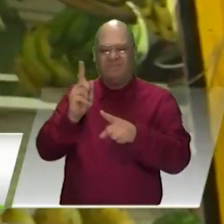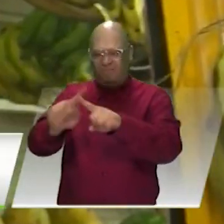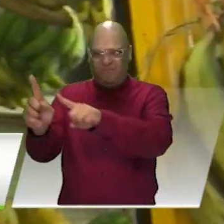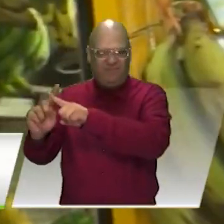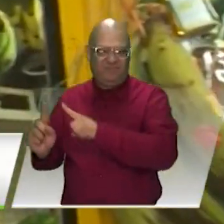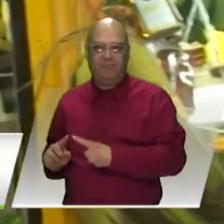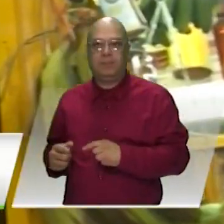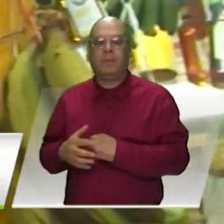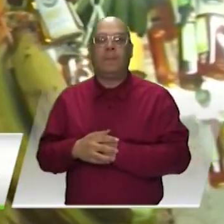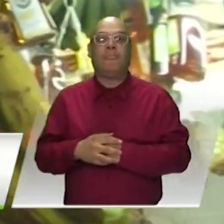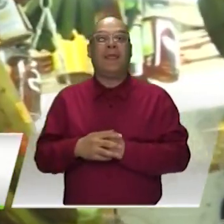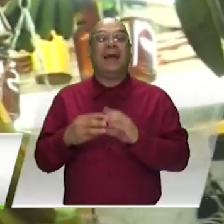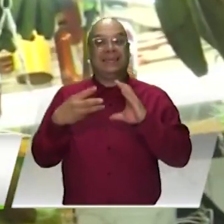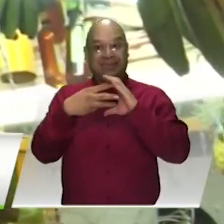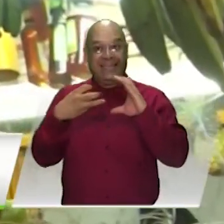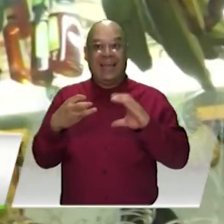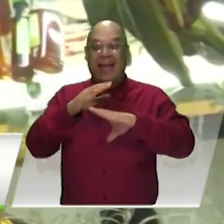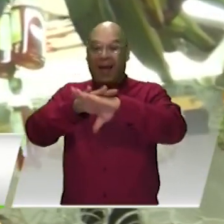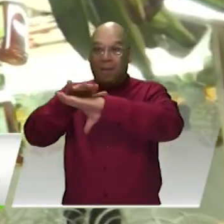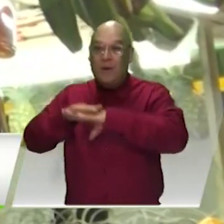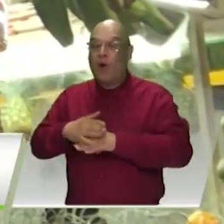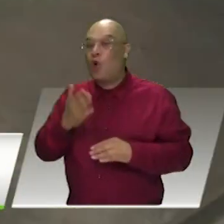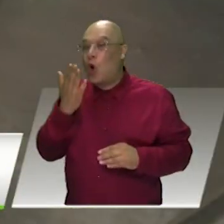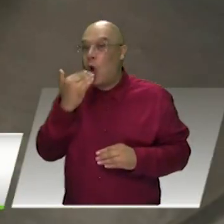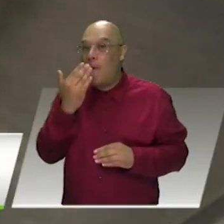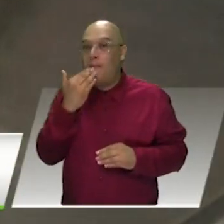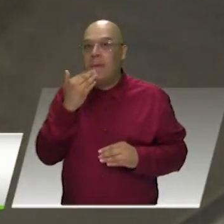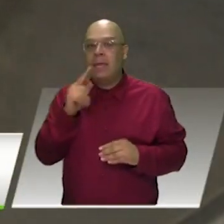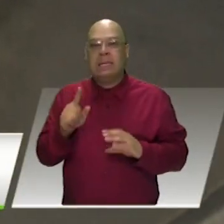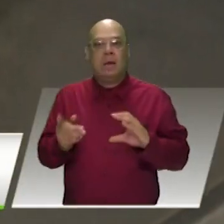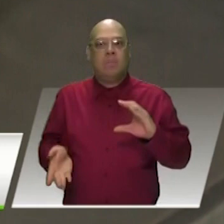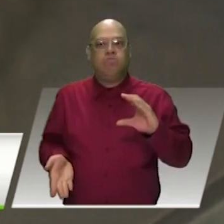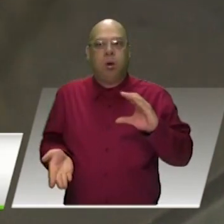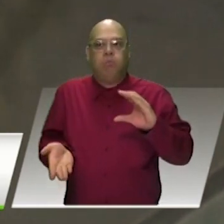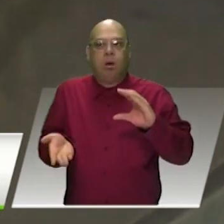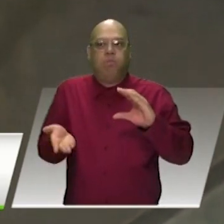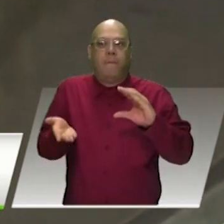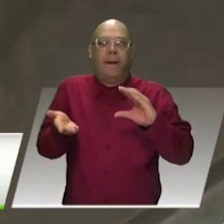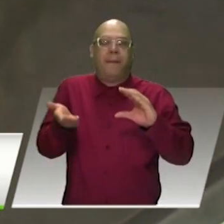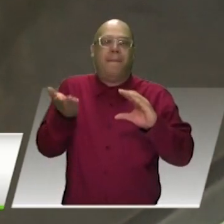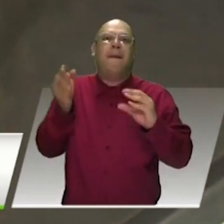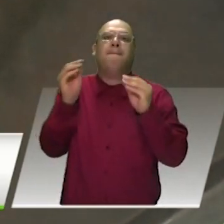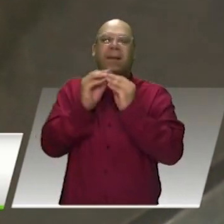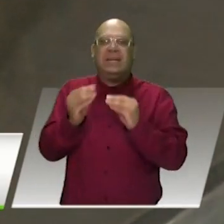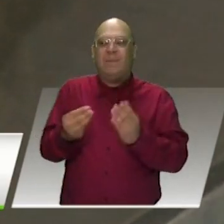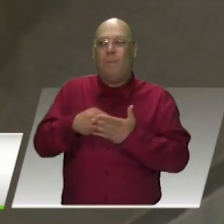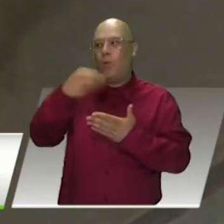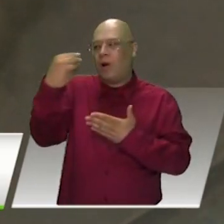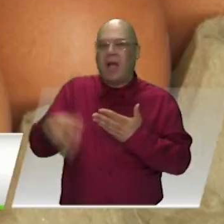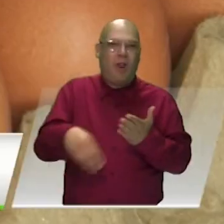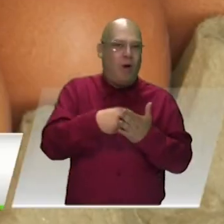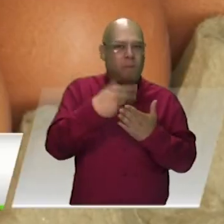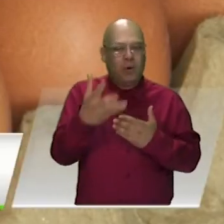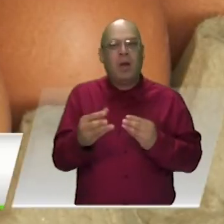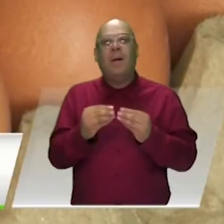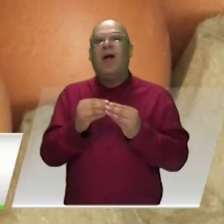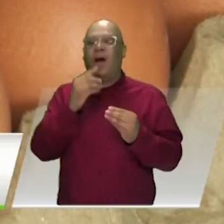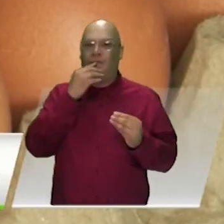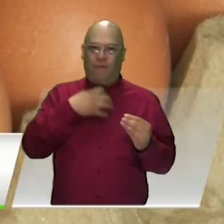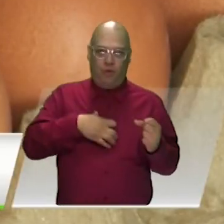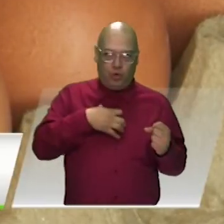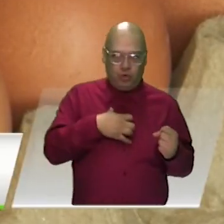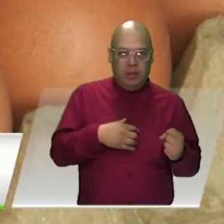otros el dane puntualizó que los alimentos continúan jalonando la carestía de los hogares aumentaron las frutas frescas